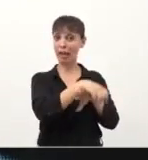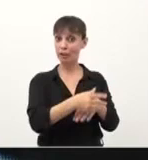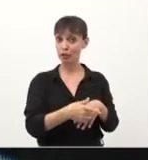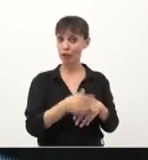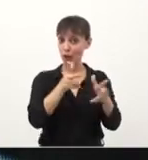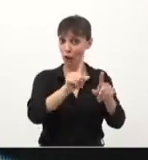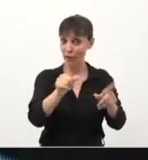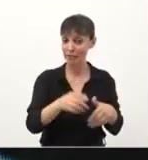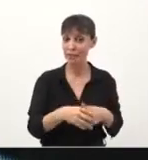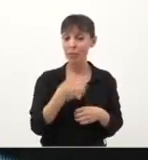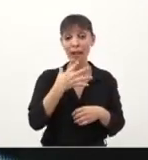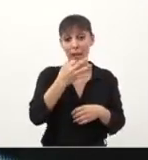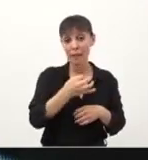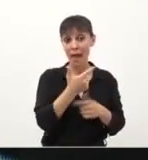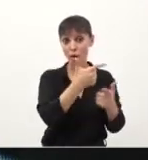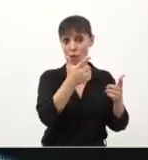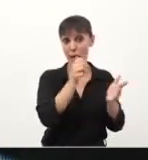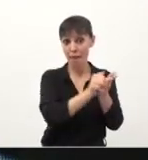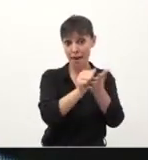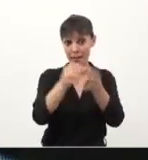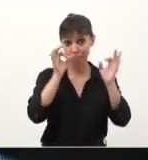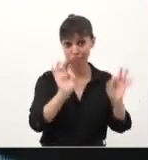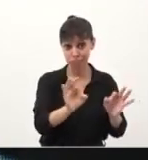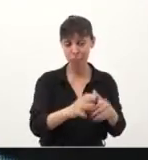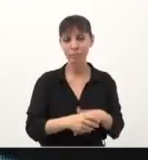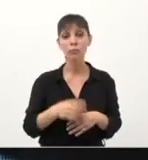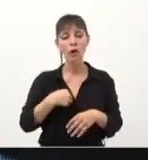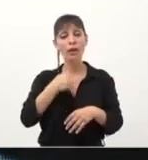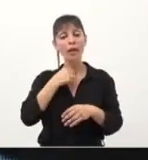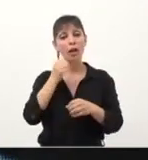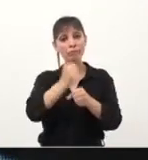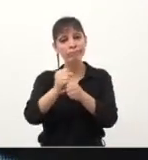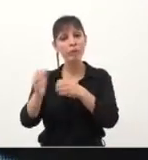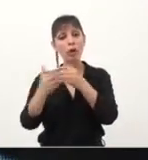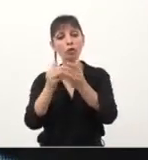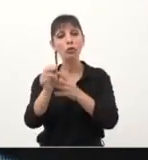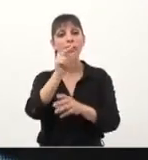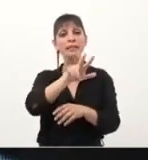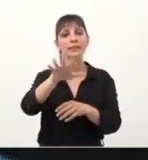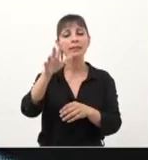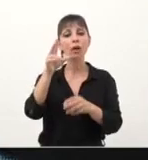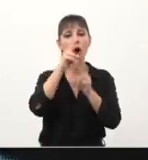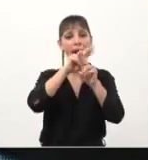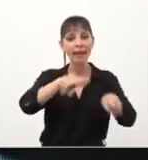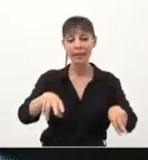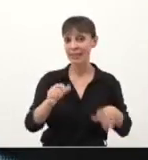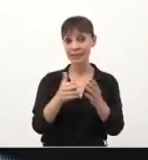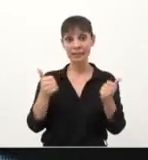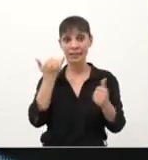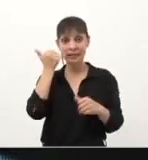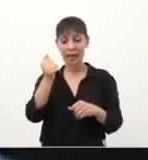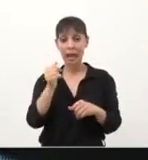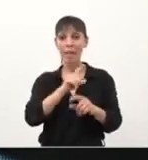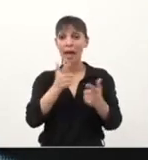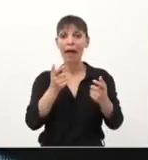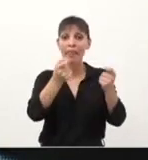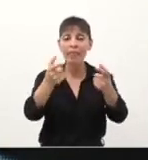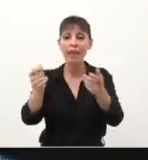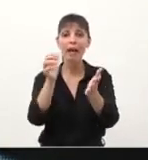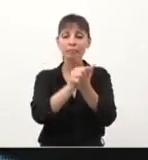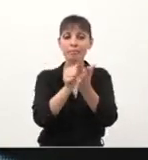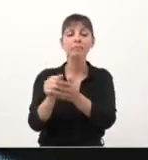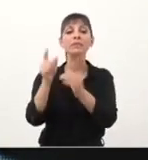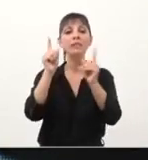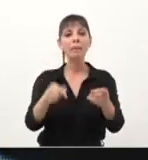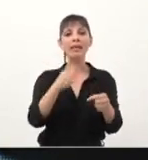que no tienen esas vacantes. Quiero trabajar construyendo 35 jardines maternales de forma inmediata, para que no le falte vacante a nadie. Y 3 secundarias